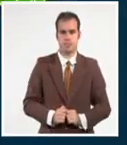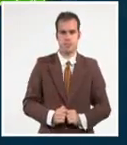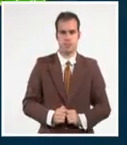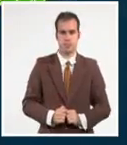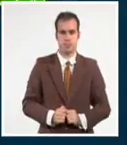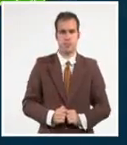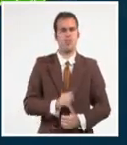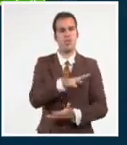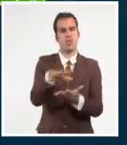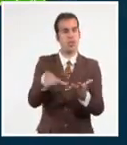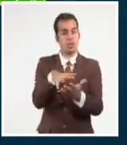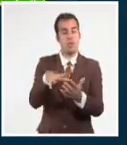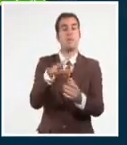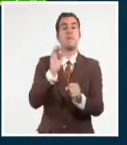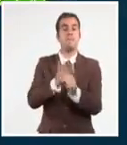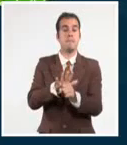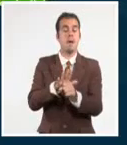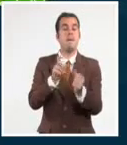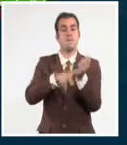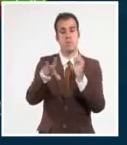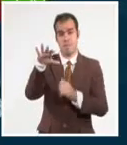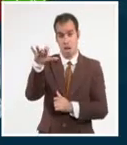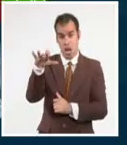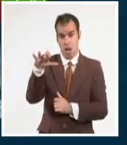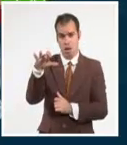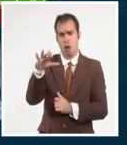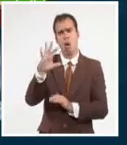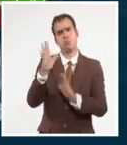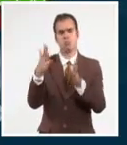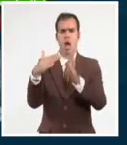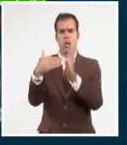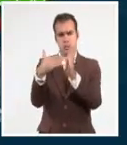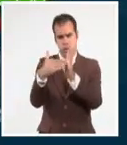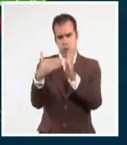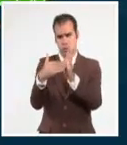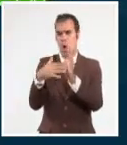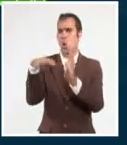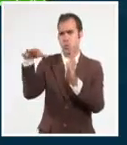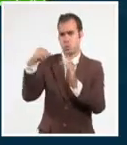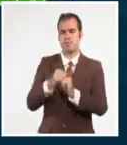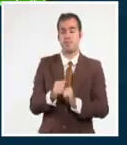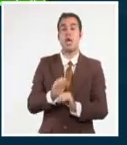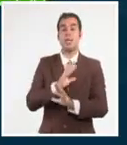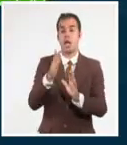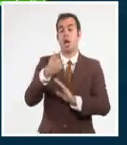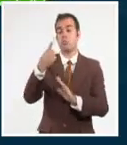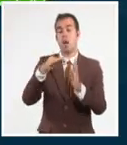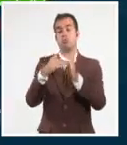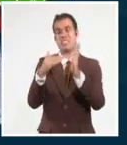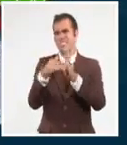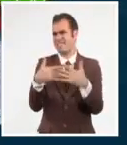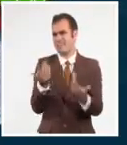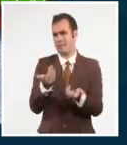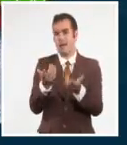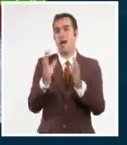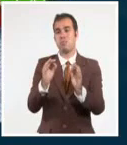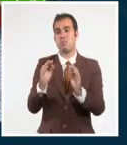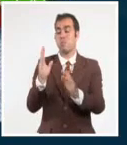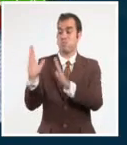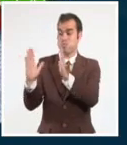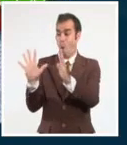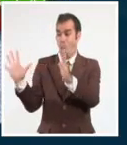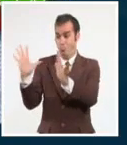Pinar del Río ya desde el final de la mañana. Por la tarde, las lluvias serán numerosas y se extenderán a toda la parte occidental